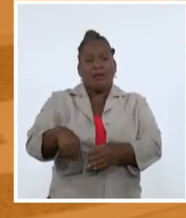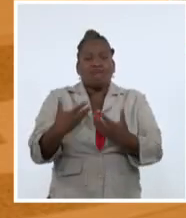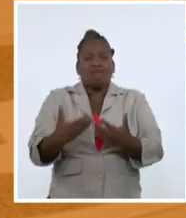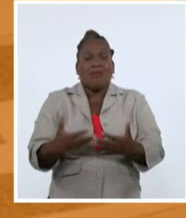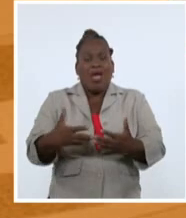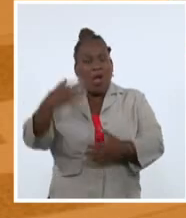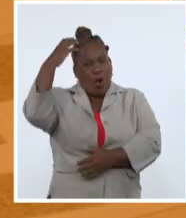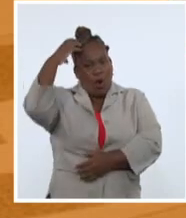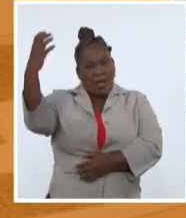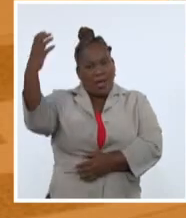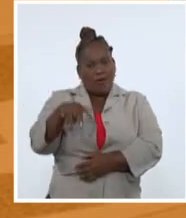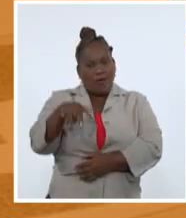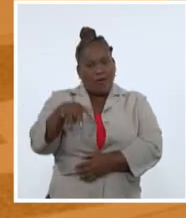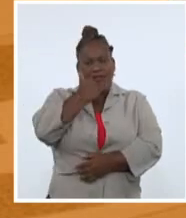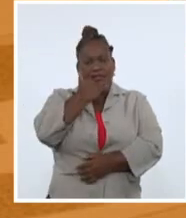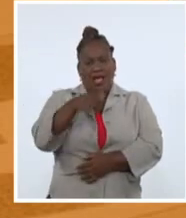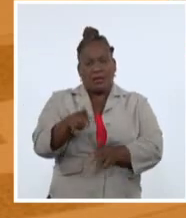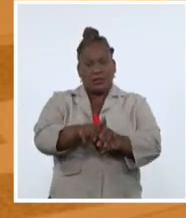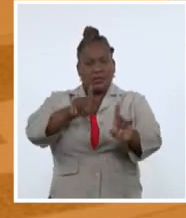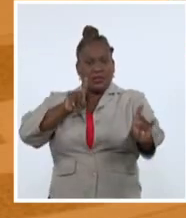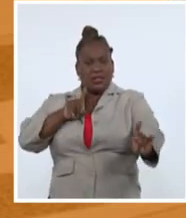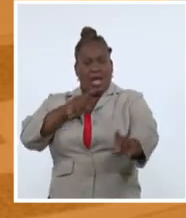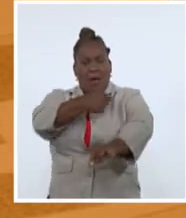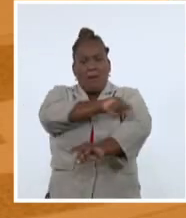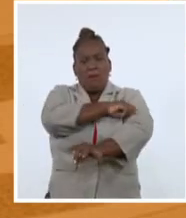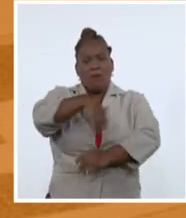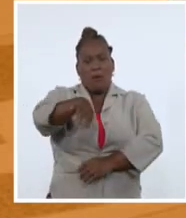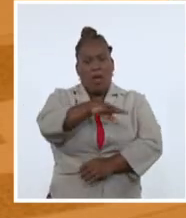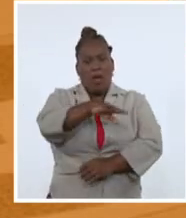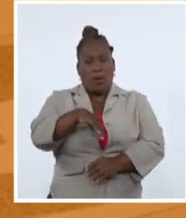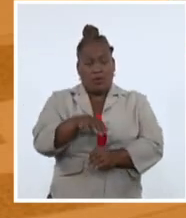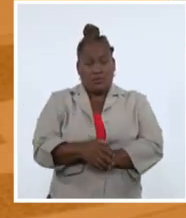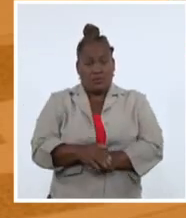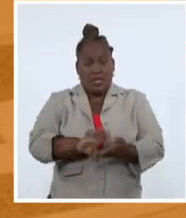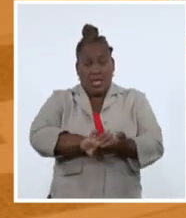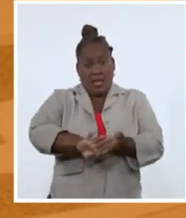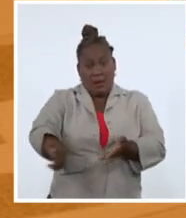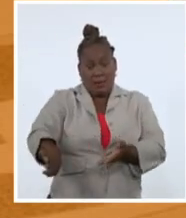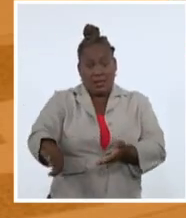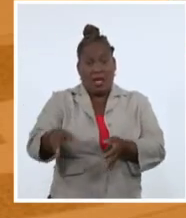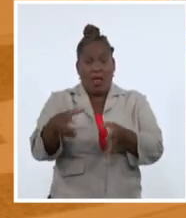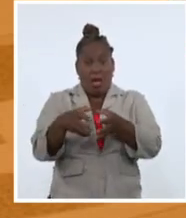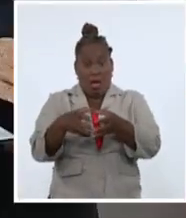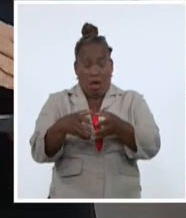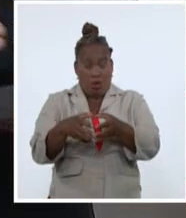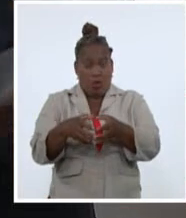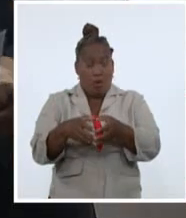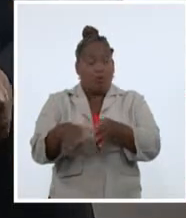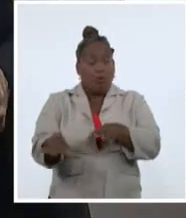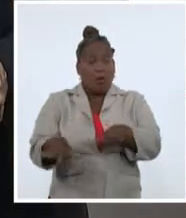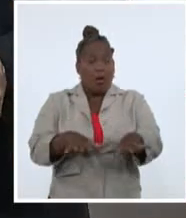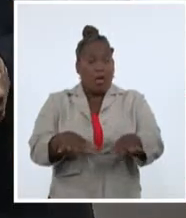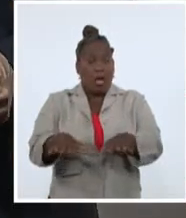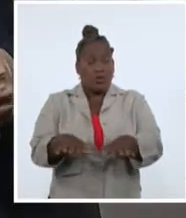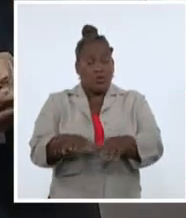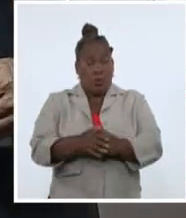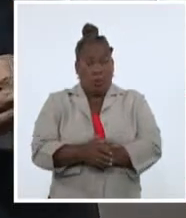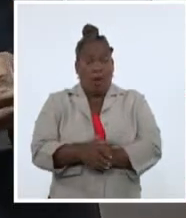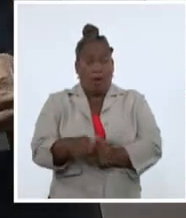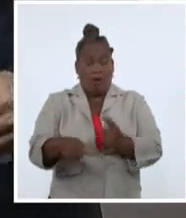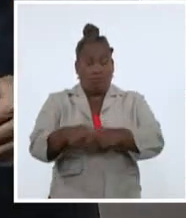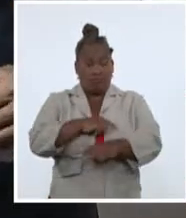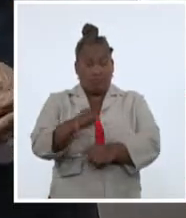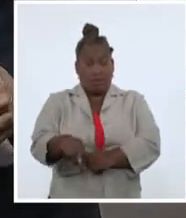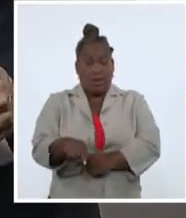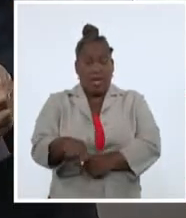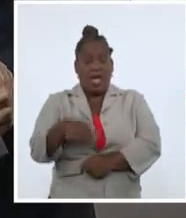a derrocar, distanciarse de la población, desplazar a la porción de la ciudadanía que actúa de manera neutral a posiciones en su contra,